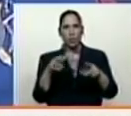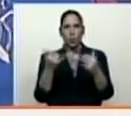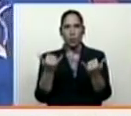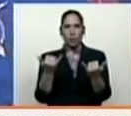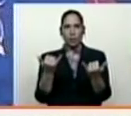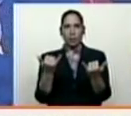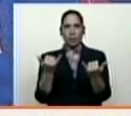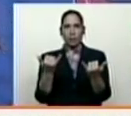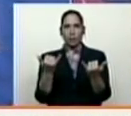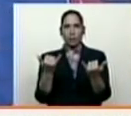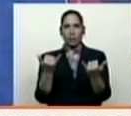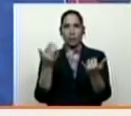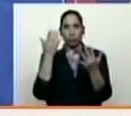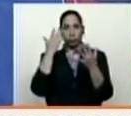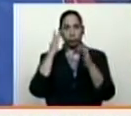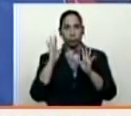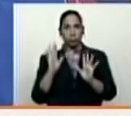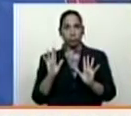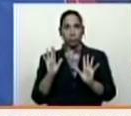Y